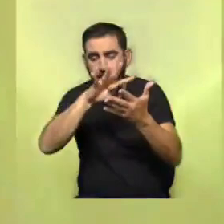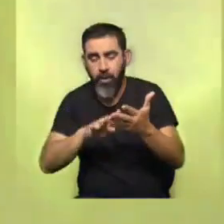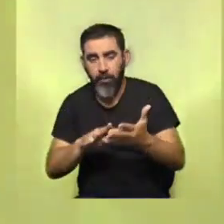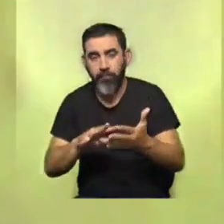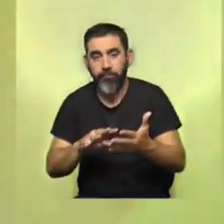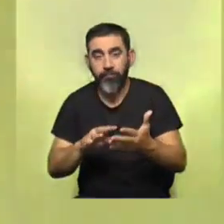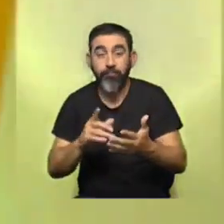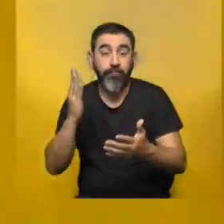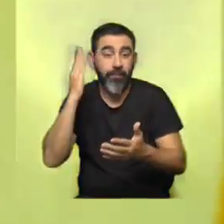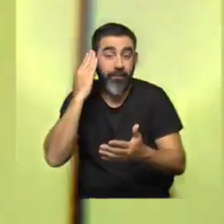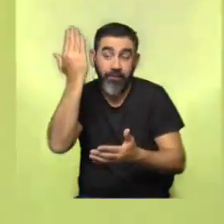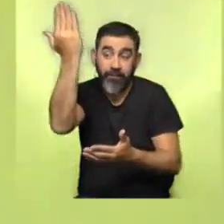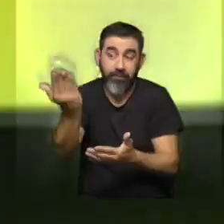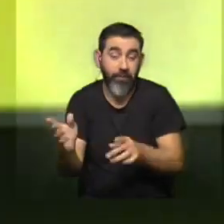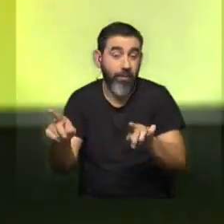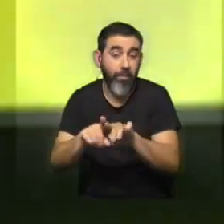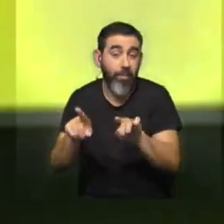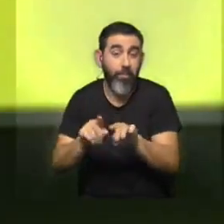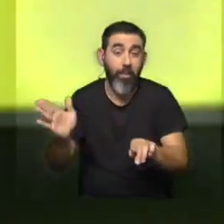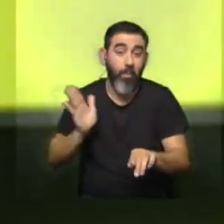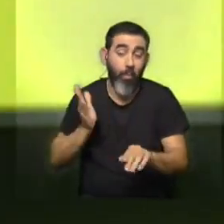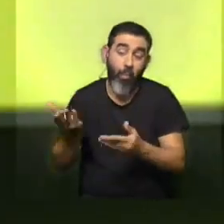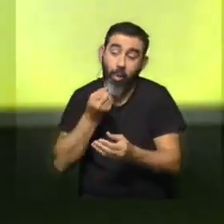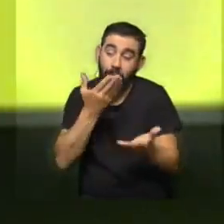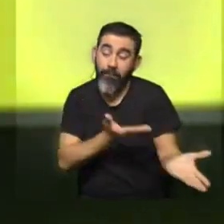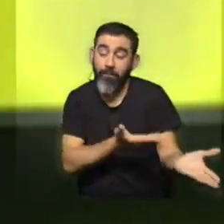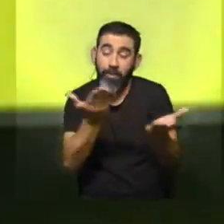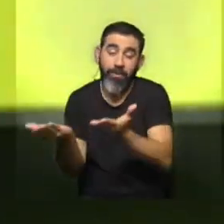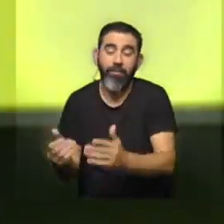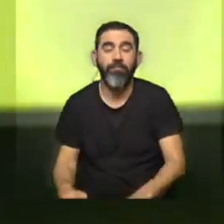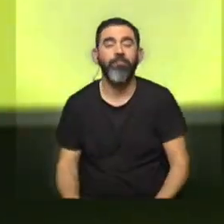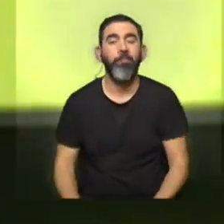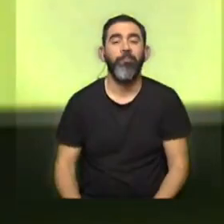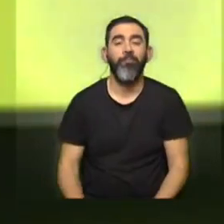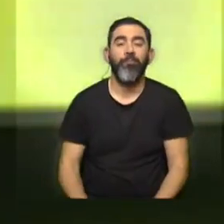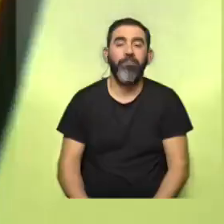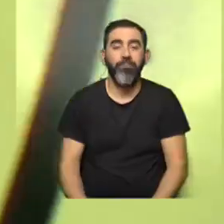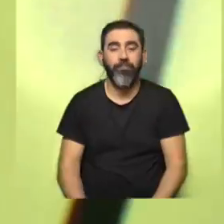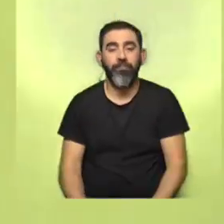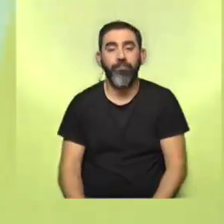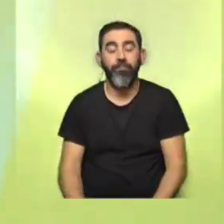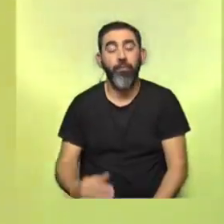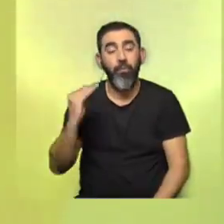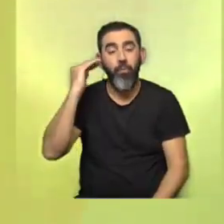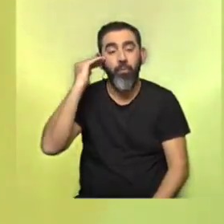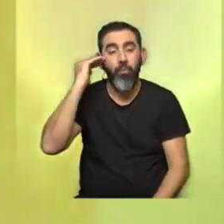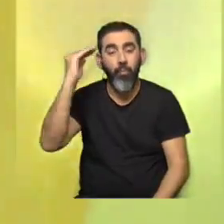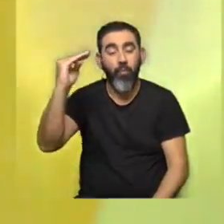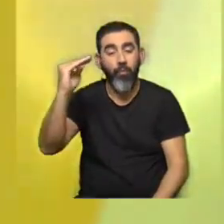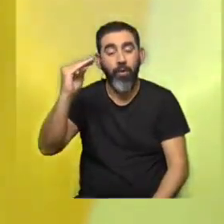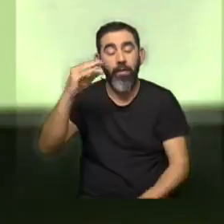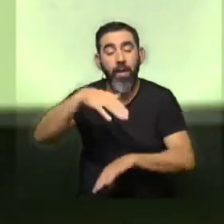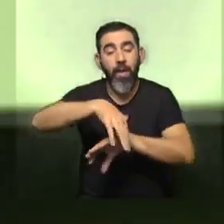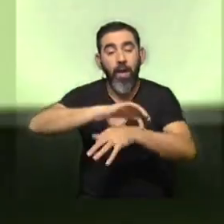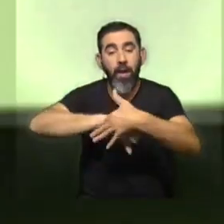bueno, la que sabe de cairnes es Moira Sotelo. ¿Qué va a hacer? Bienvenida, Gracias. Moira. Gracias por acompañarnos en estudio. Moira Sotelo es profesora adjunta del Departamento de